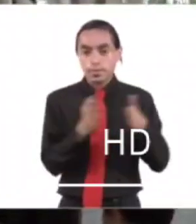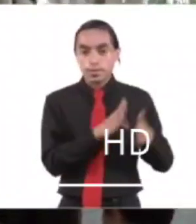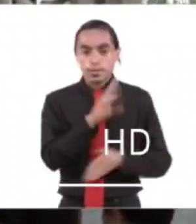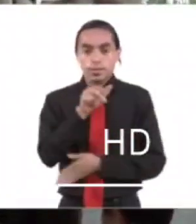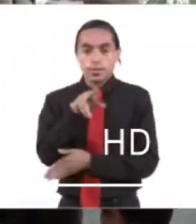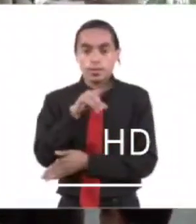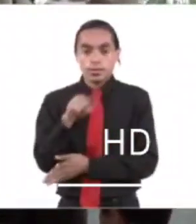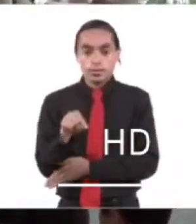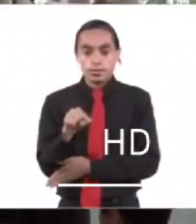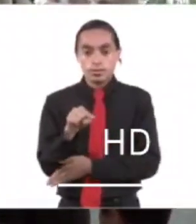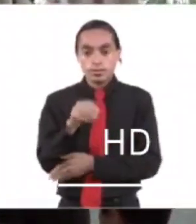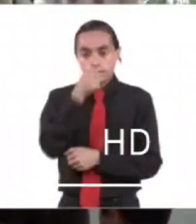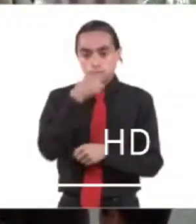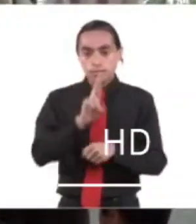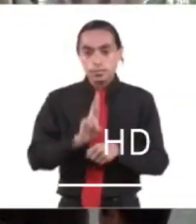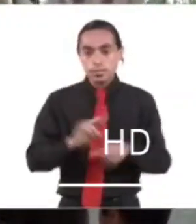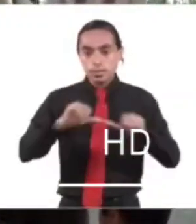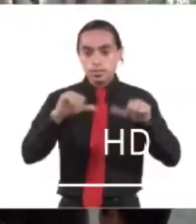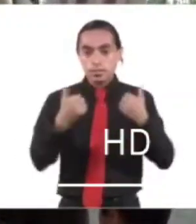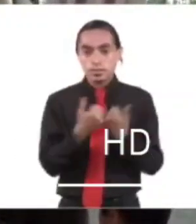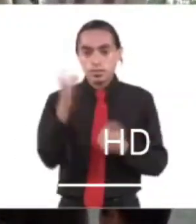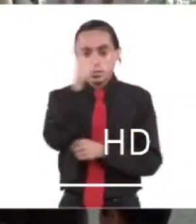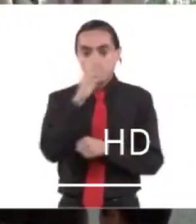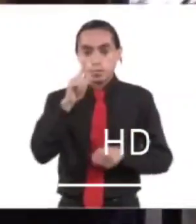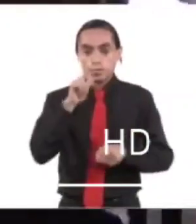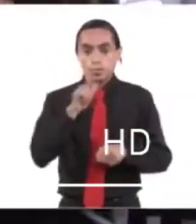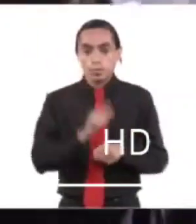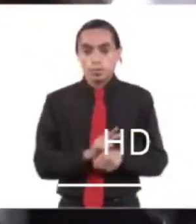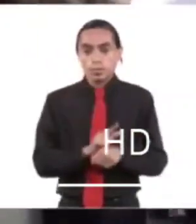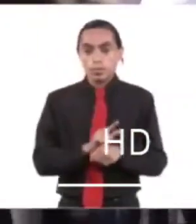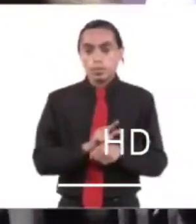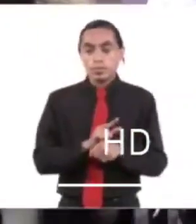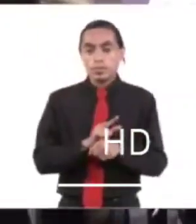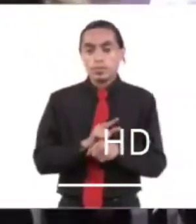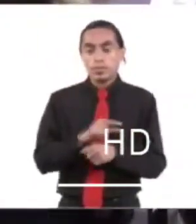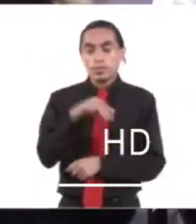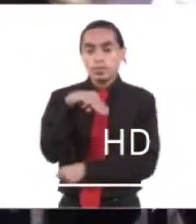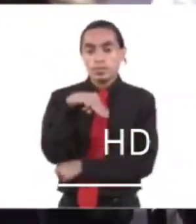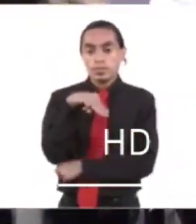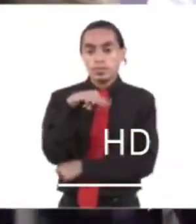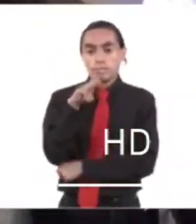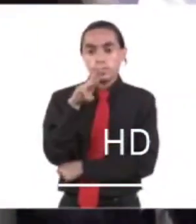Monsiváis, secretaria de la Asociación Cultural Museo del Estanquillo.